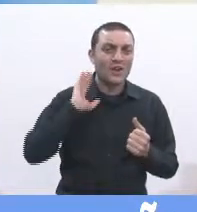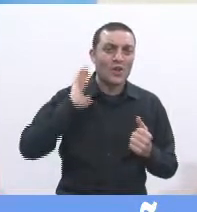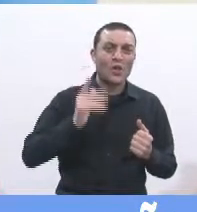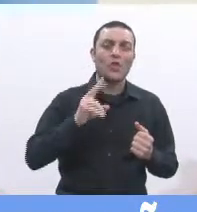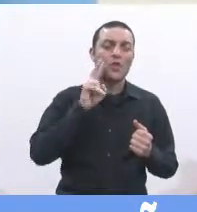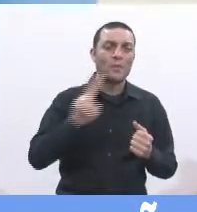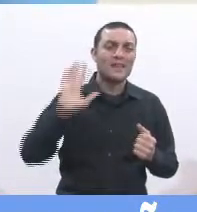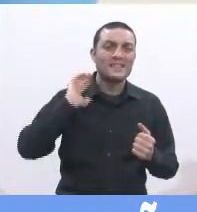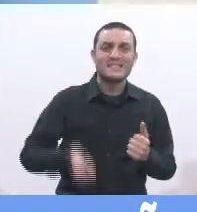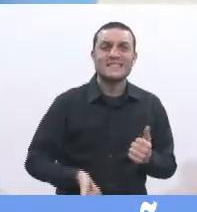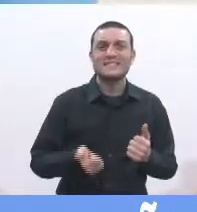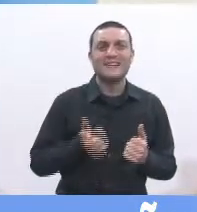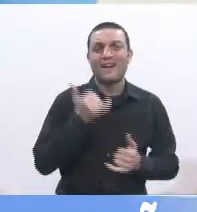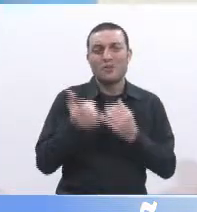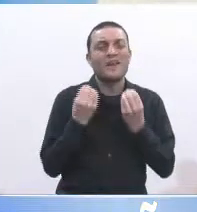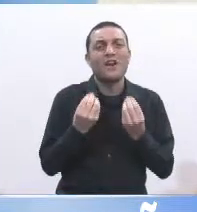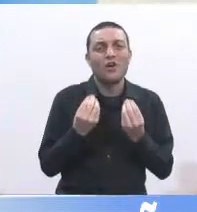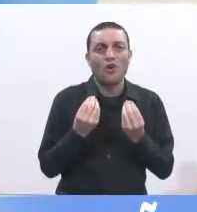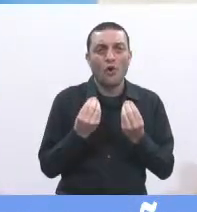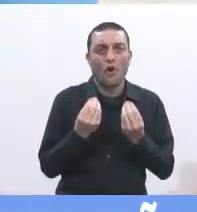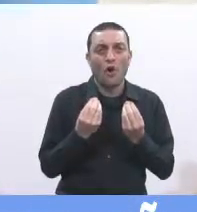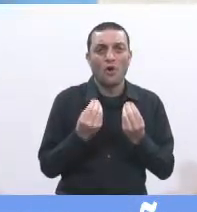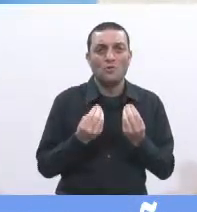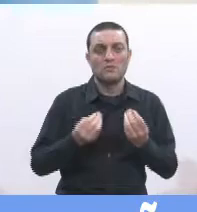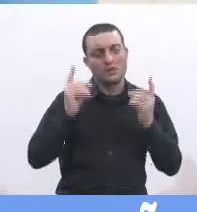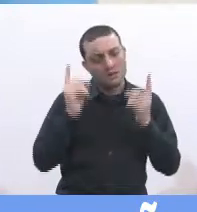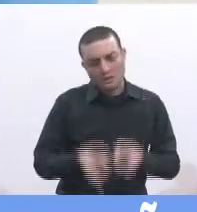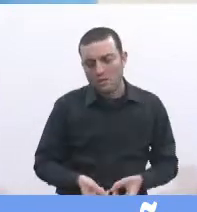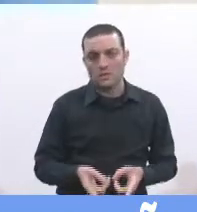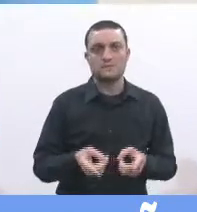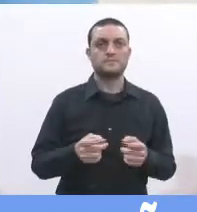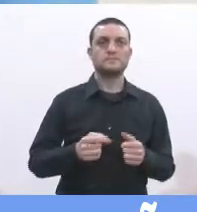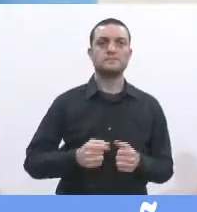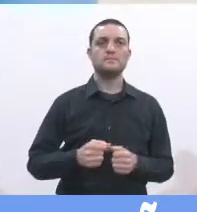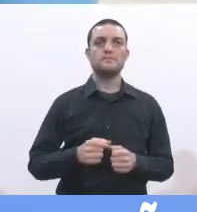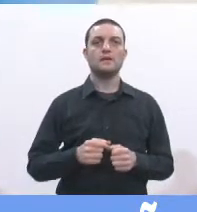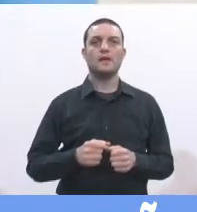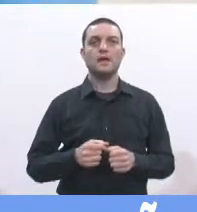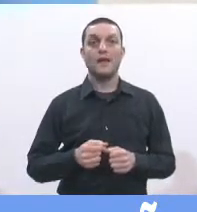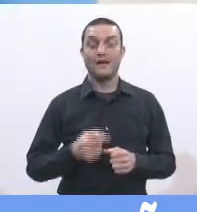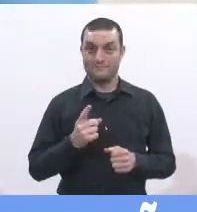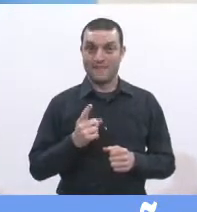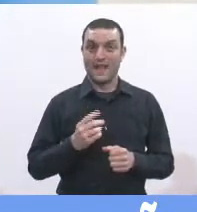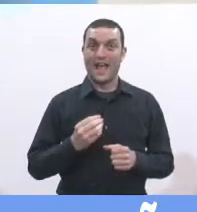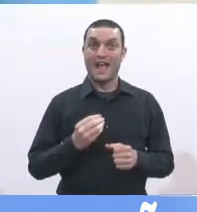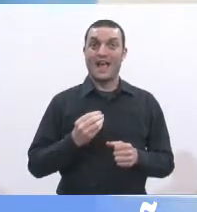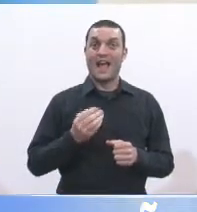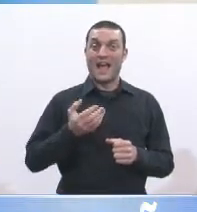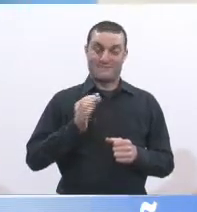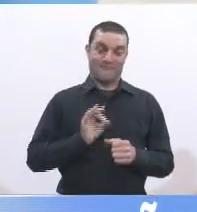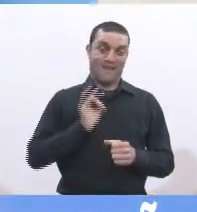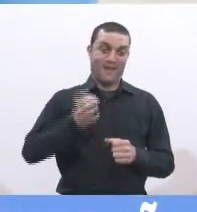dijeron por qué, si la lógica indica que tomaran el gasto del gobierno nacional cuando gobernaba la actual vicepresidenta de la